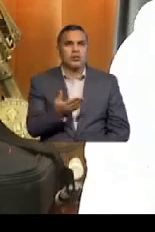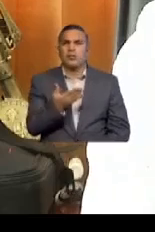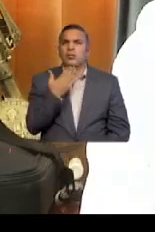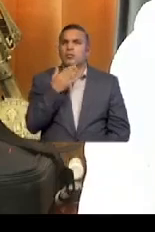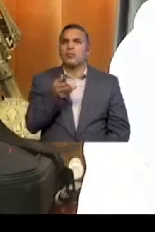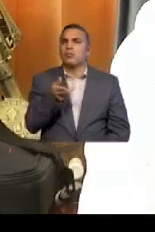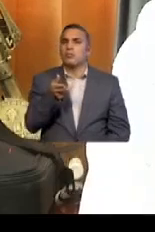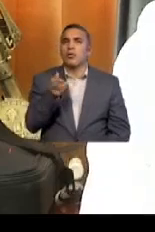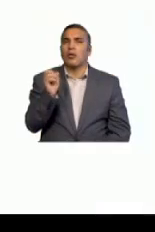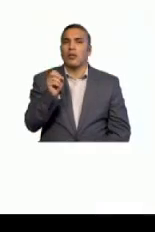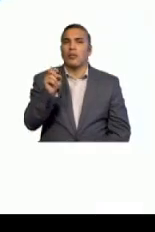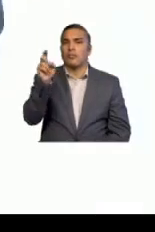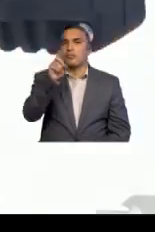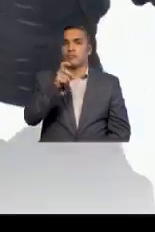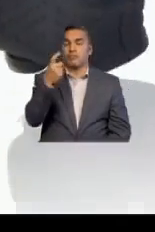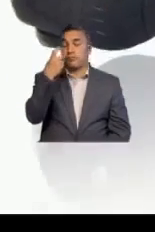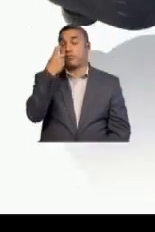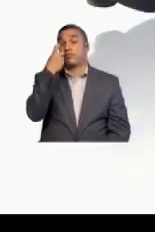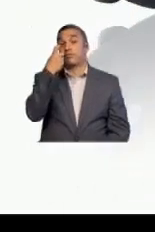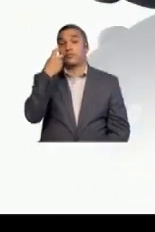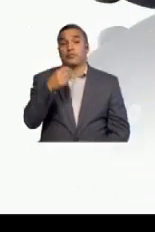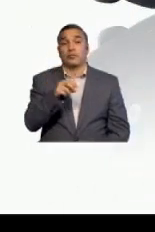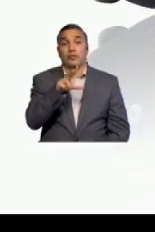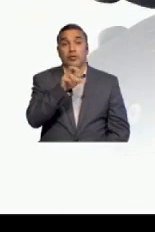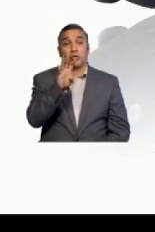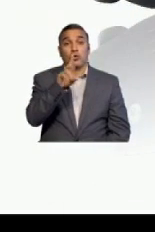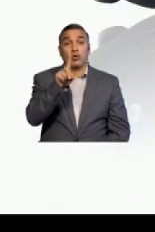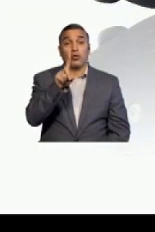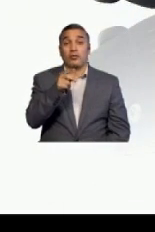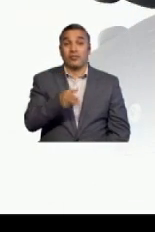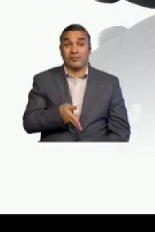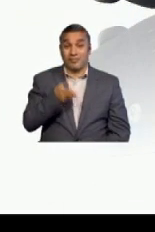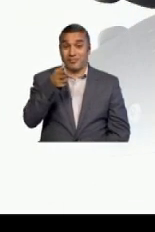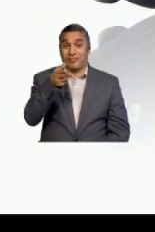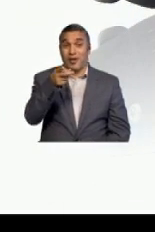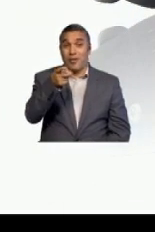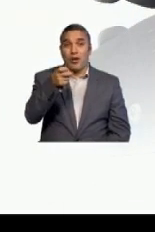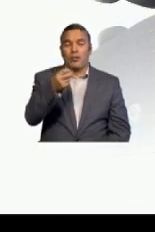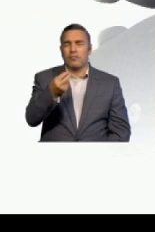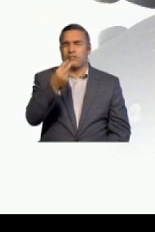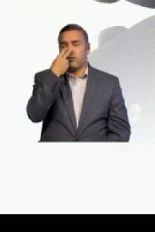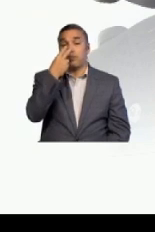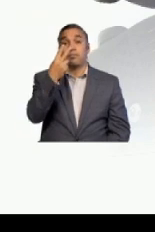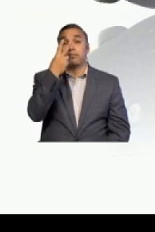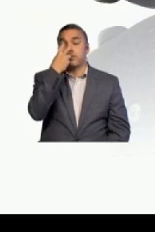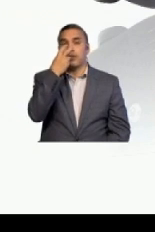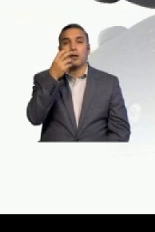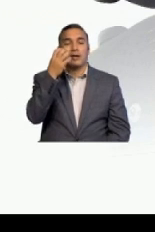que disparan gas pimienta. Son 341 armas no letales con una inversión de